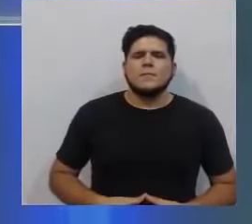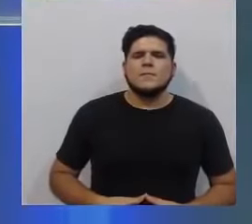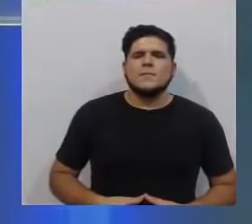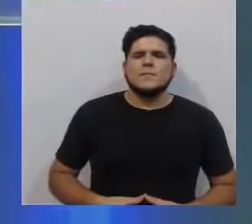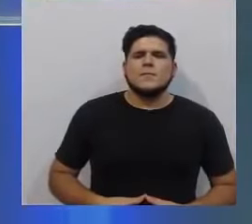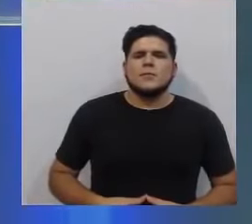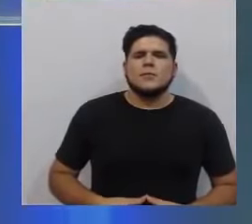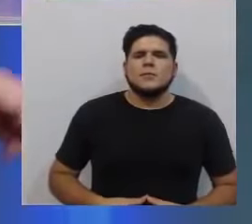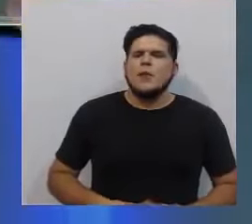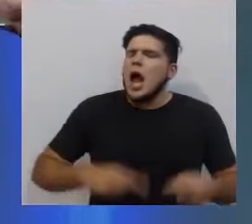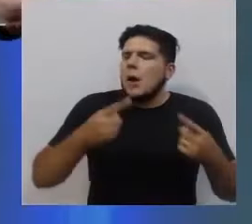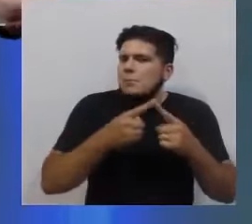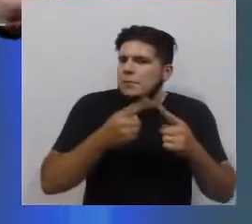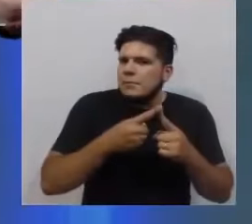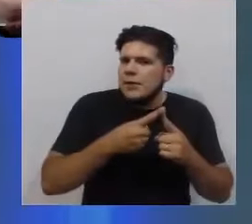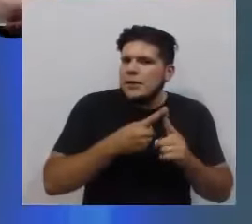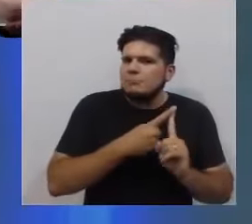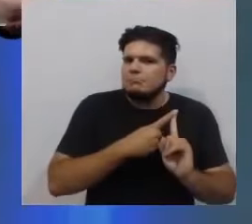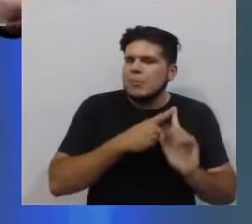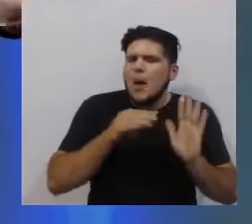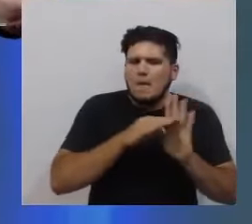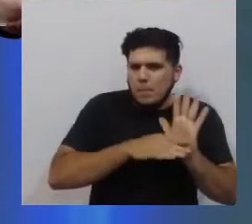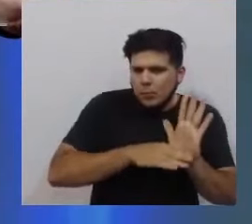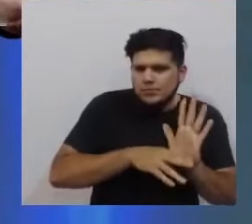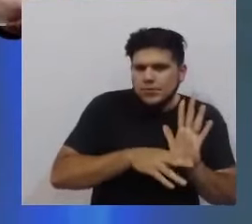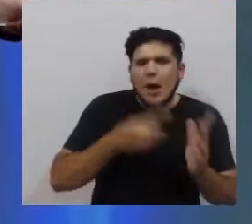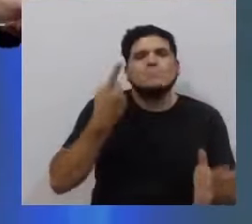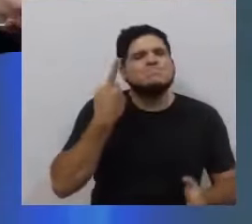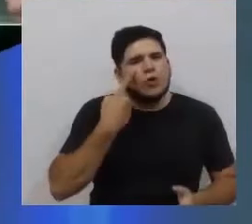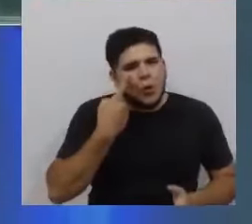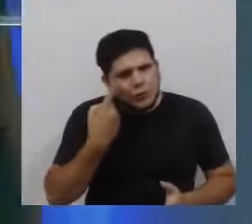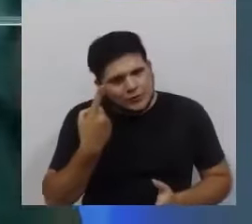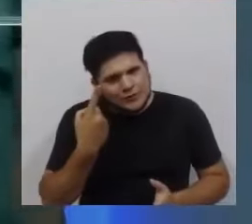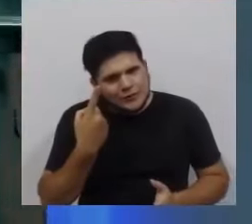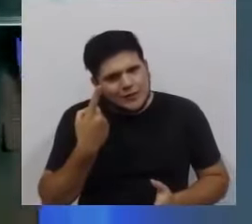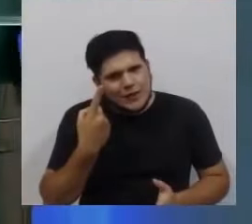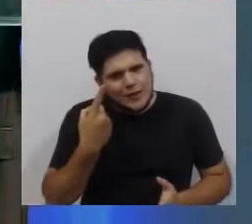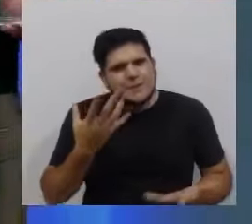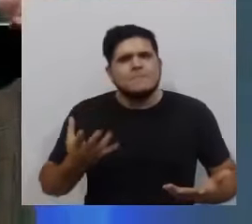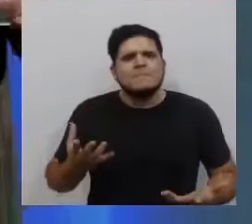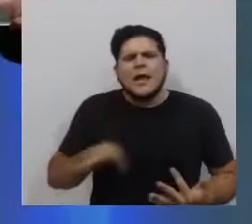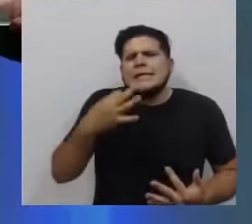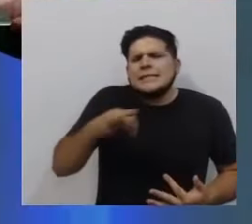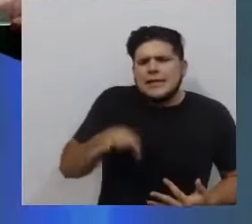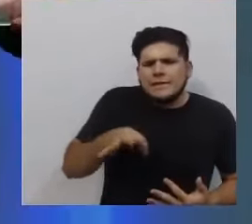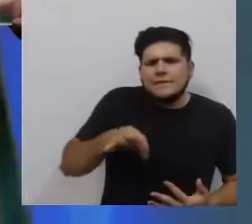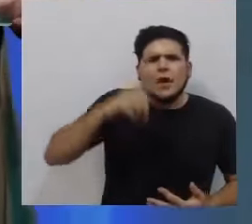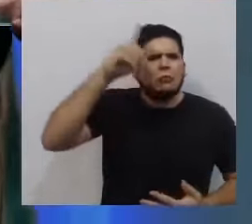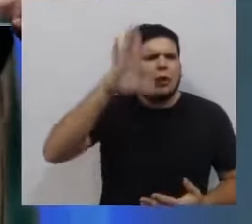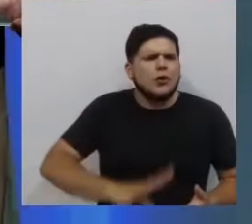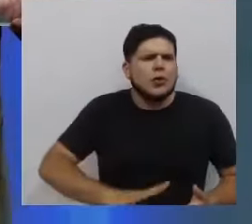de dios el lo puede creer crear nada el que hace es destruir lo que dios creó o quiere imitar